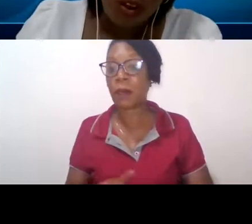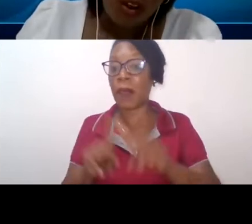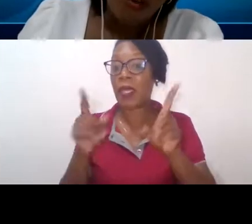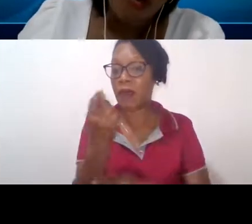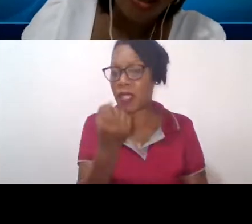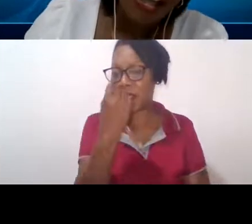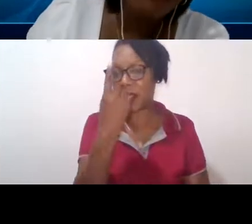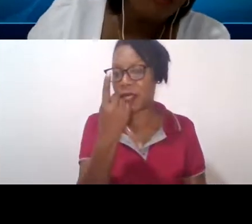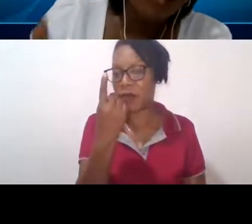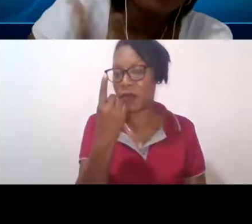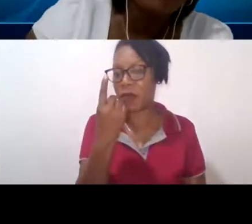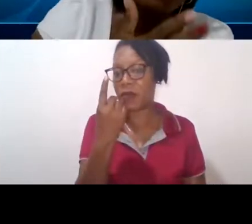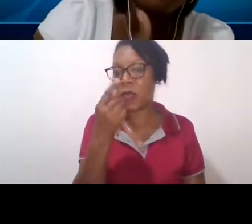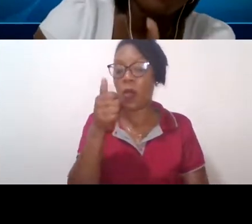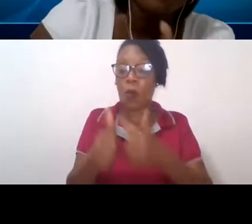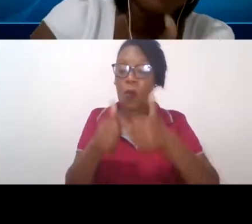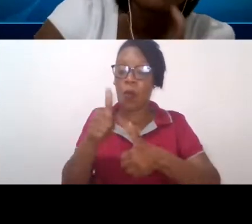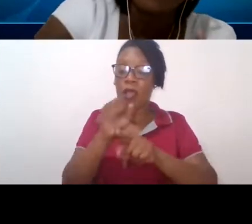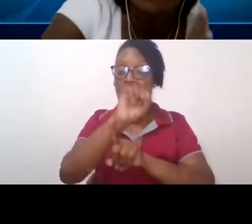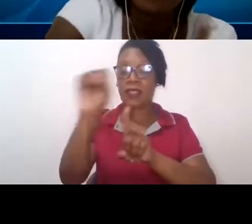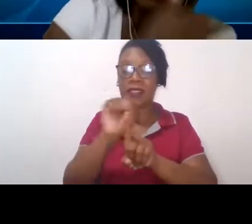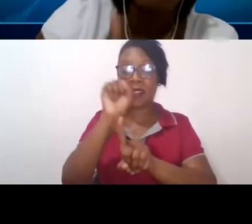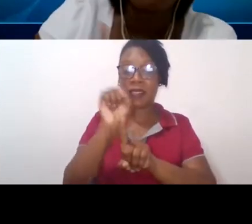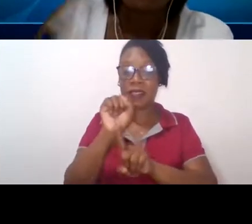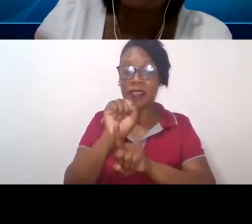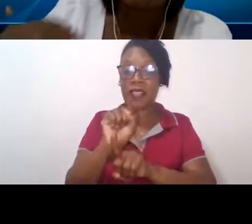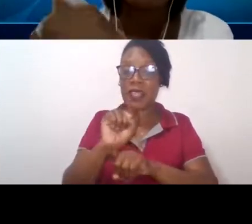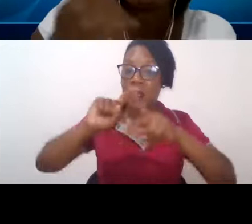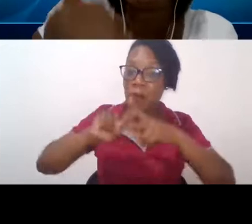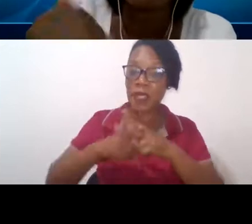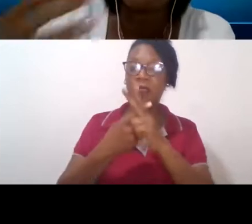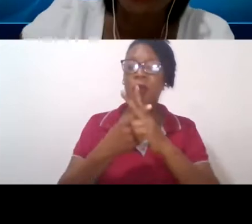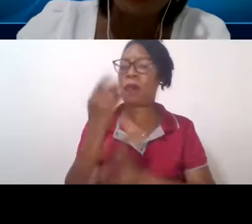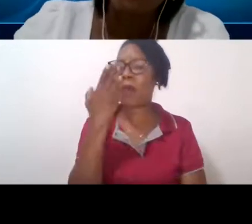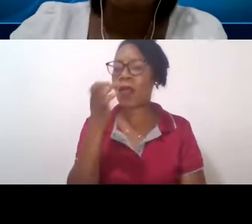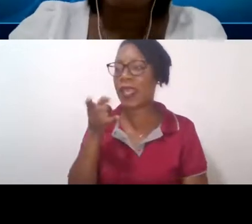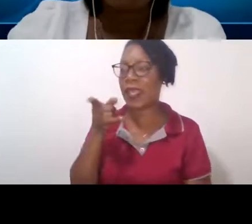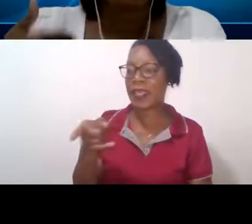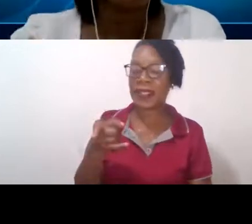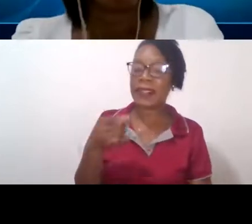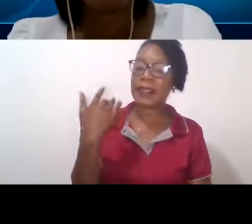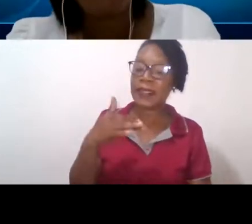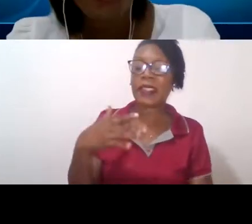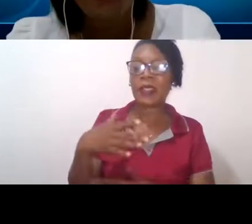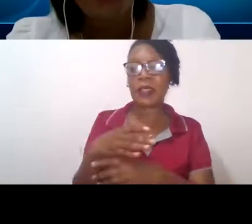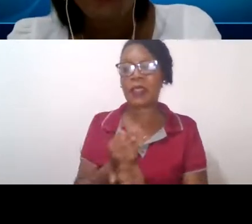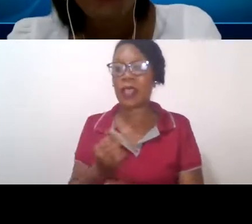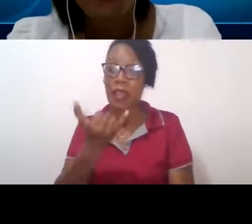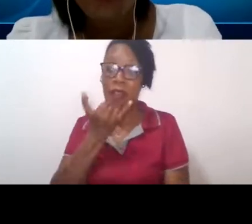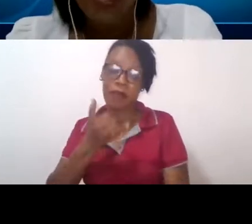entendamos cuál fue la situación que desencadenó, por qué llegó a esa saturación. Bueno, el error fue